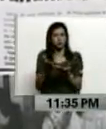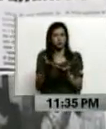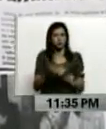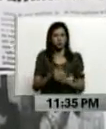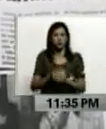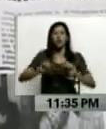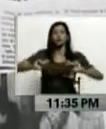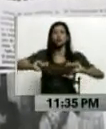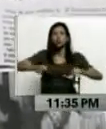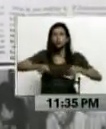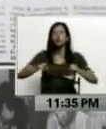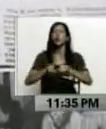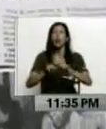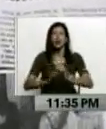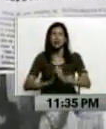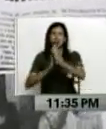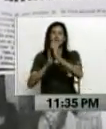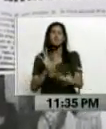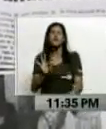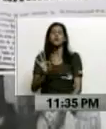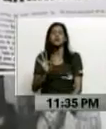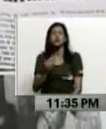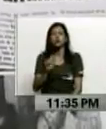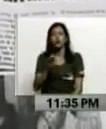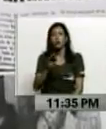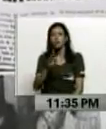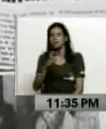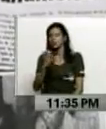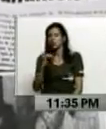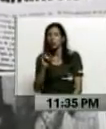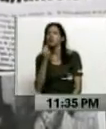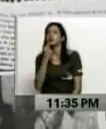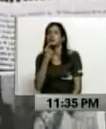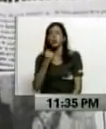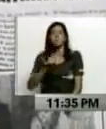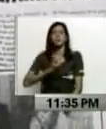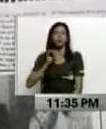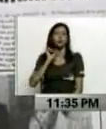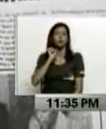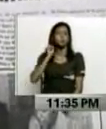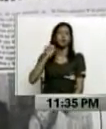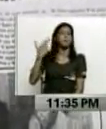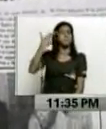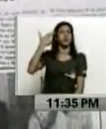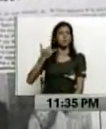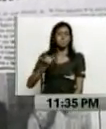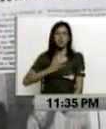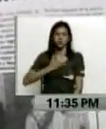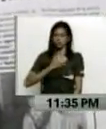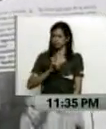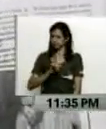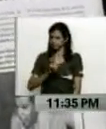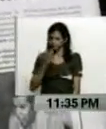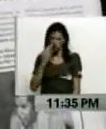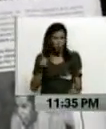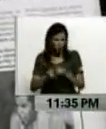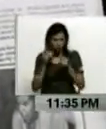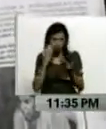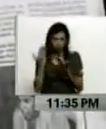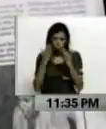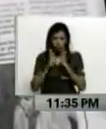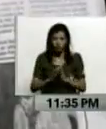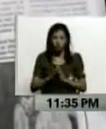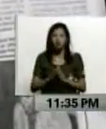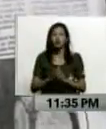extrañamente igual que con Fabricio No dijeron que se suicidó este también